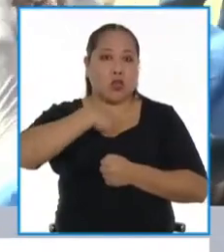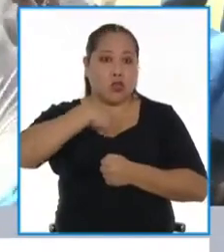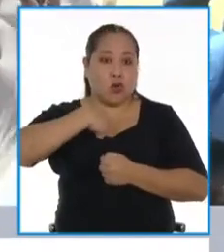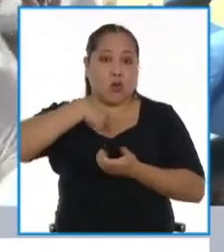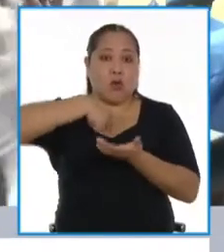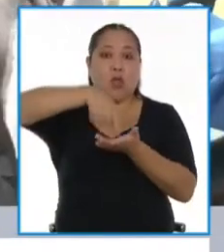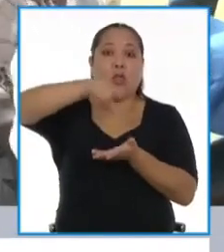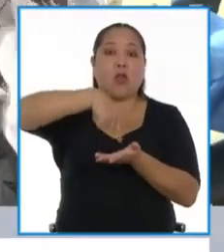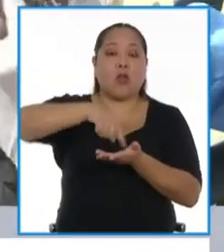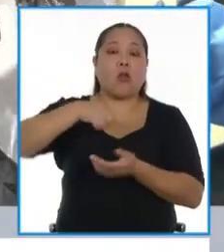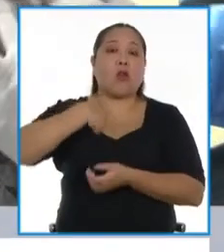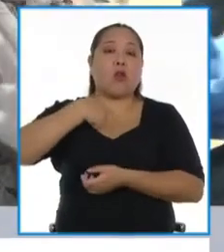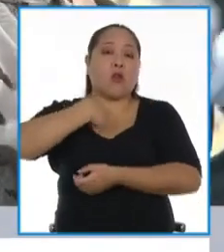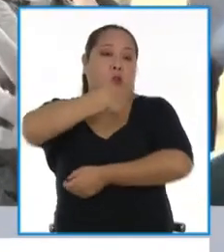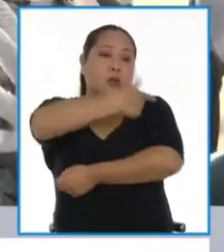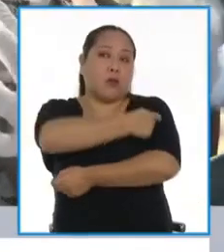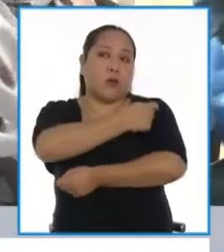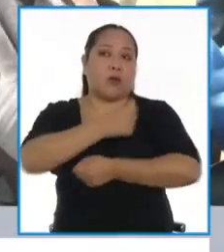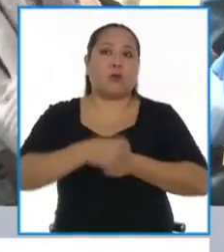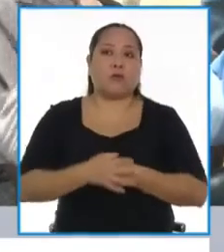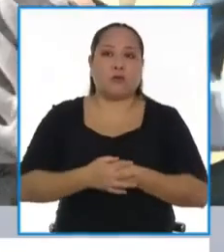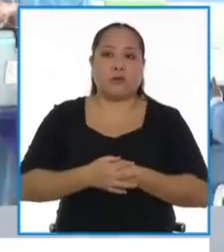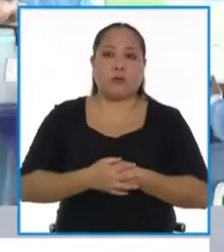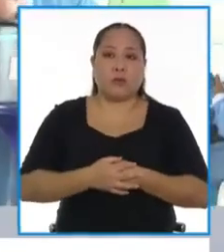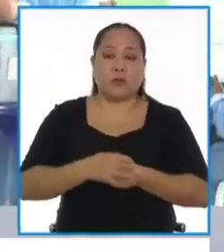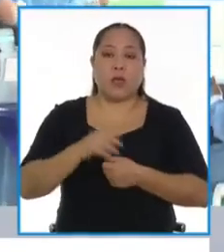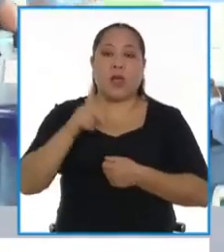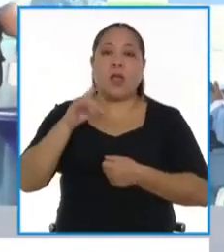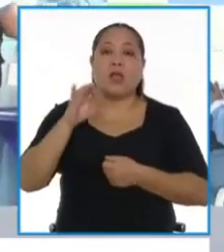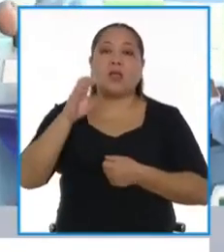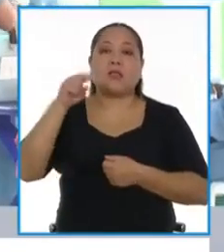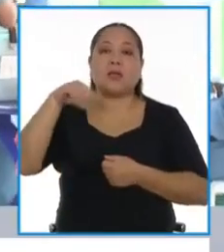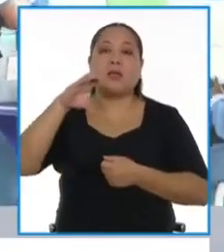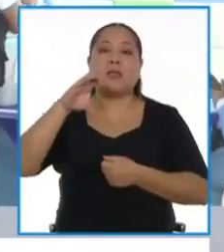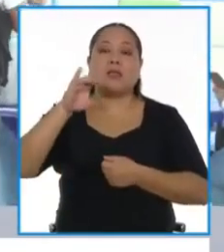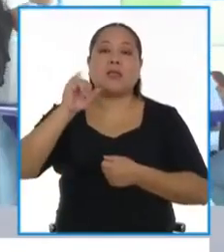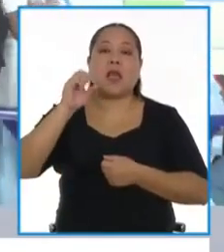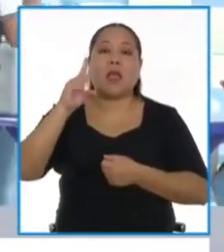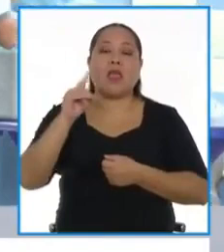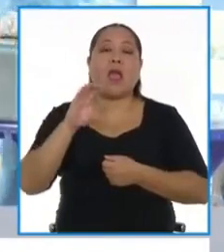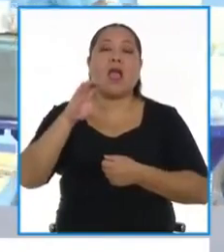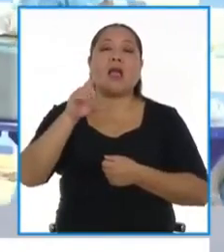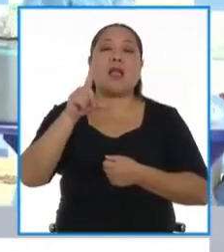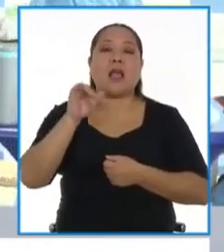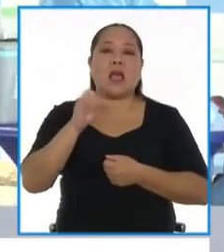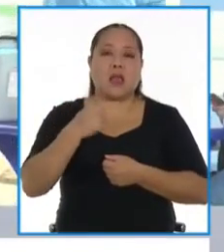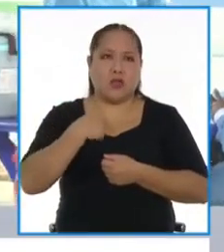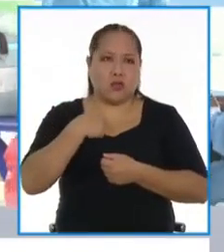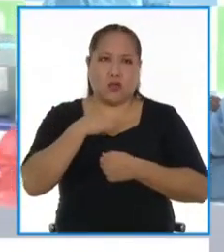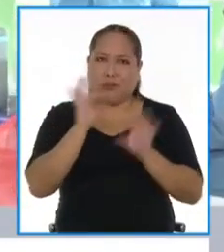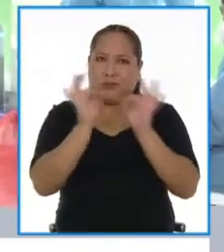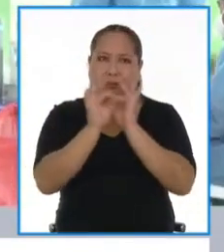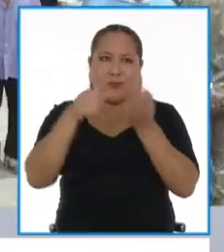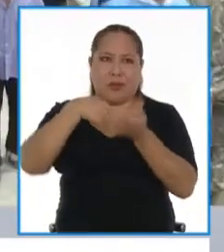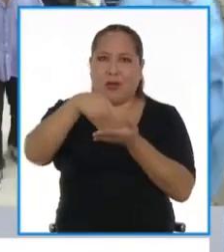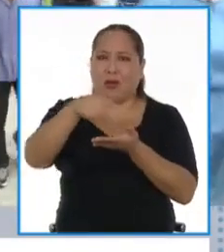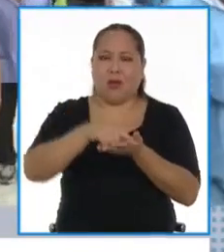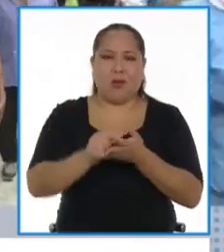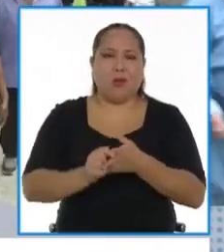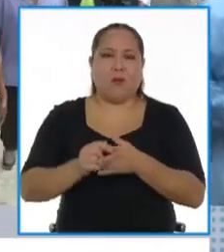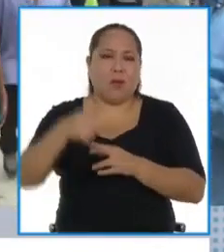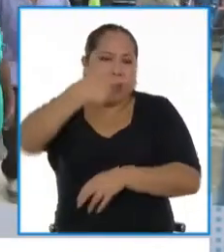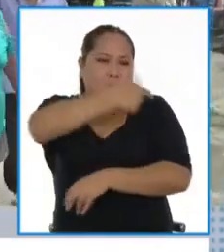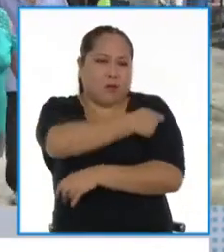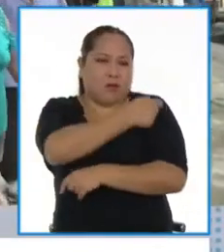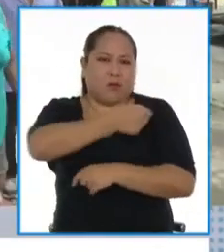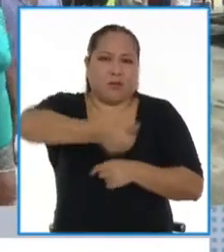la orden para que se vacunen. ¿De quién estamos hablando? De la licenciada Clara Bustamante, ¿no? Yo en ningún momento he dado una orden para que se vacunen